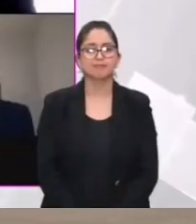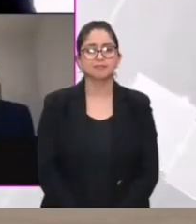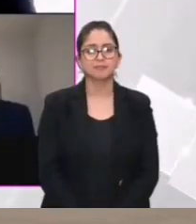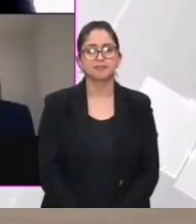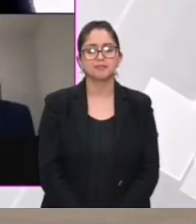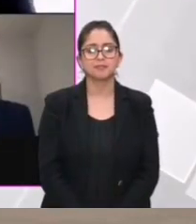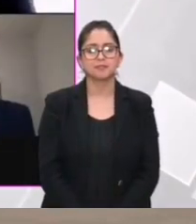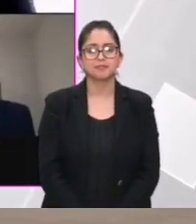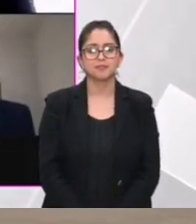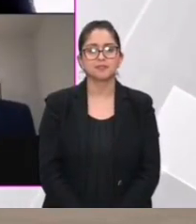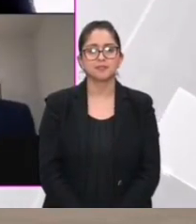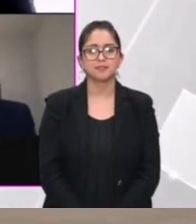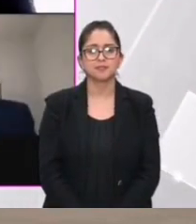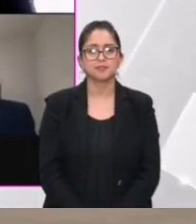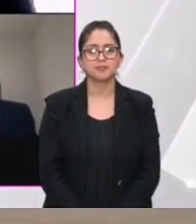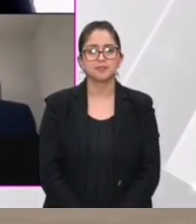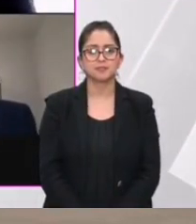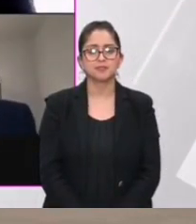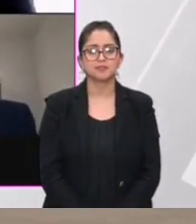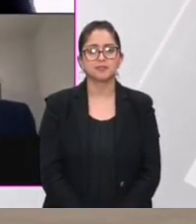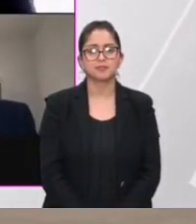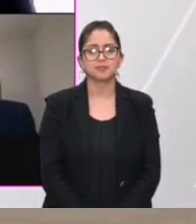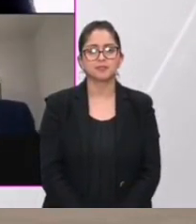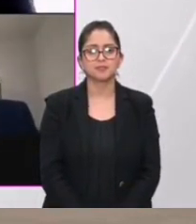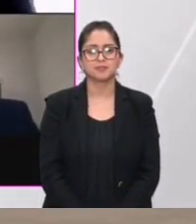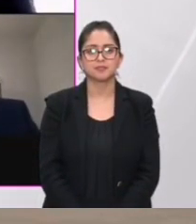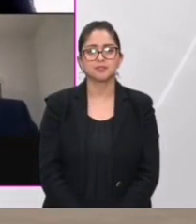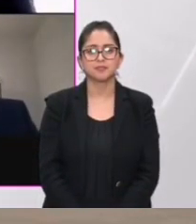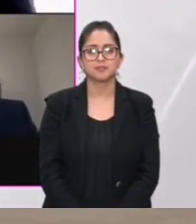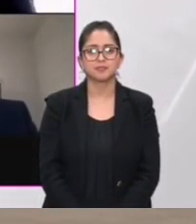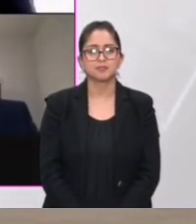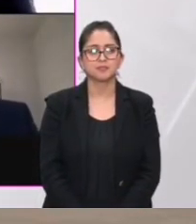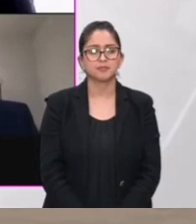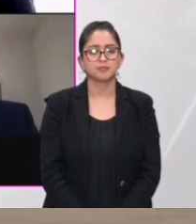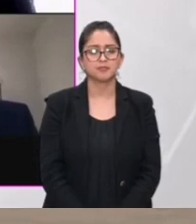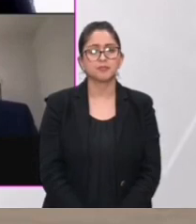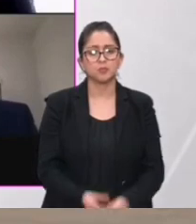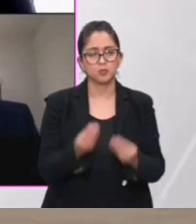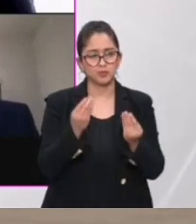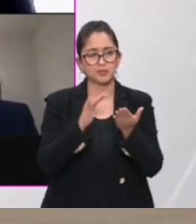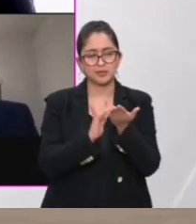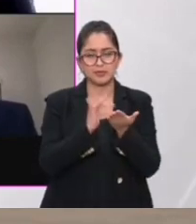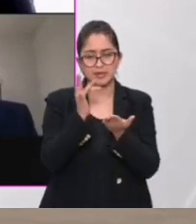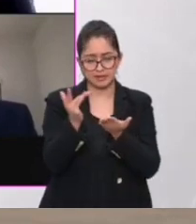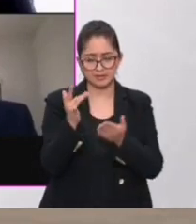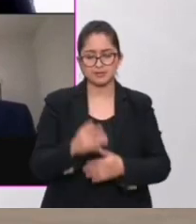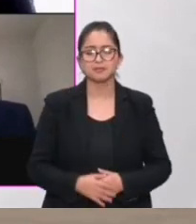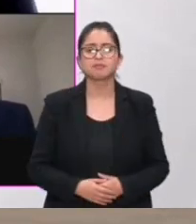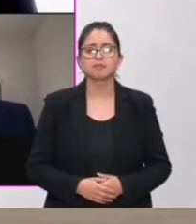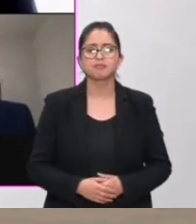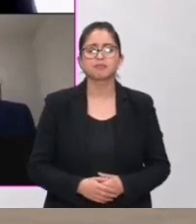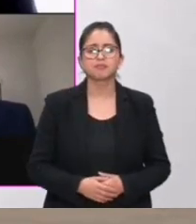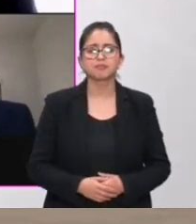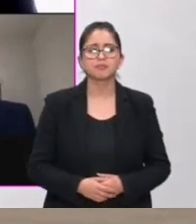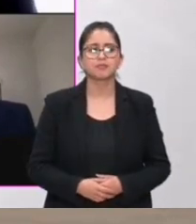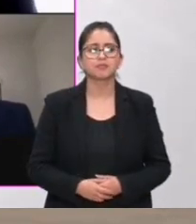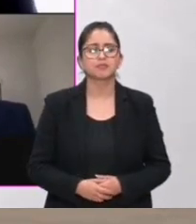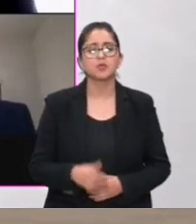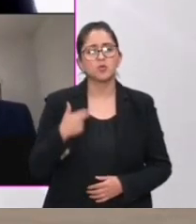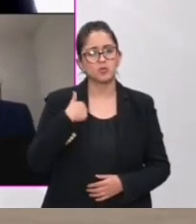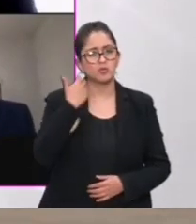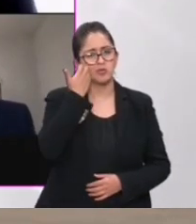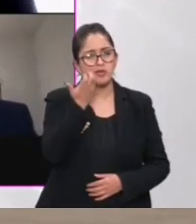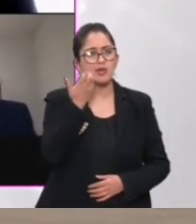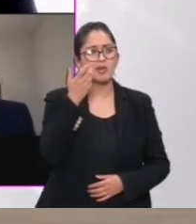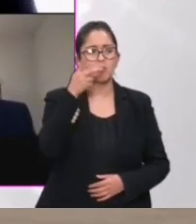René. Muchas gracias. Gracias por el espacio. Nosotros estamos a favor de prohibir la publicidad del tabaco,